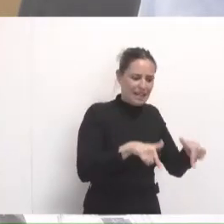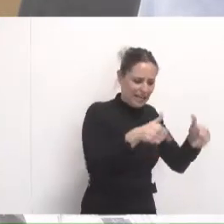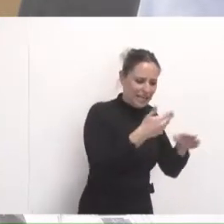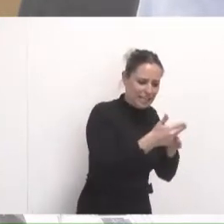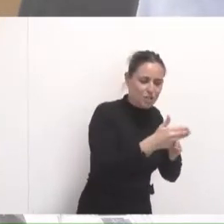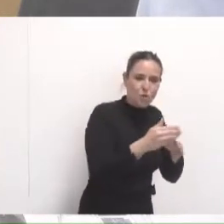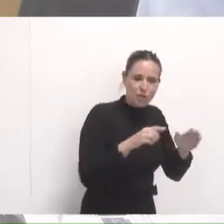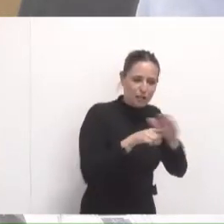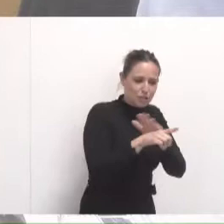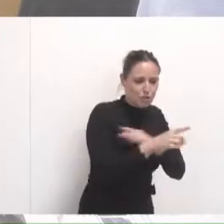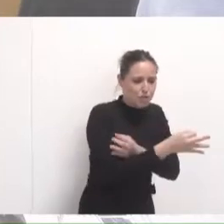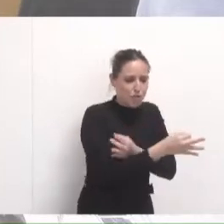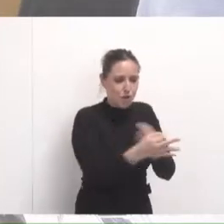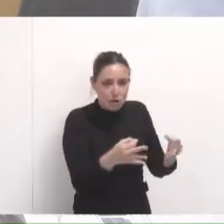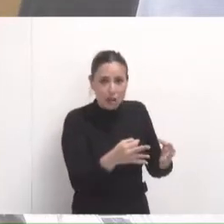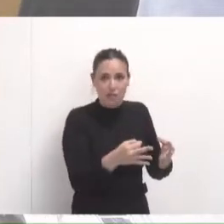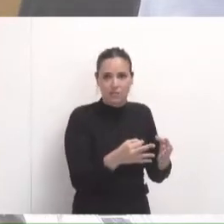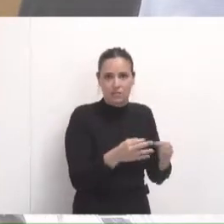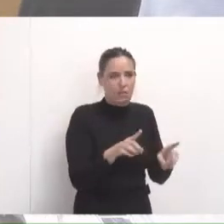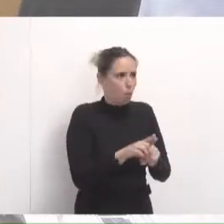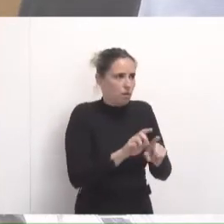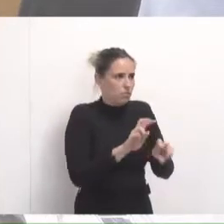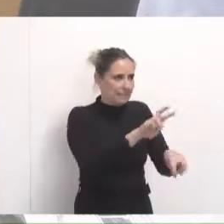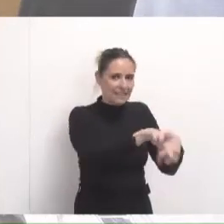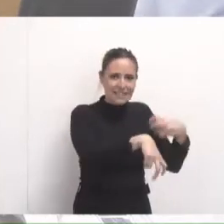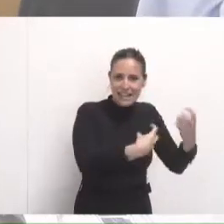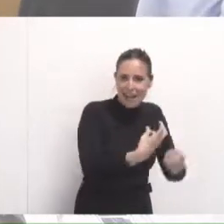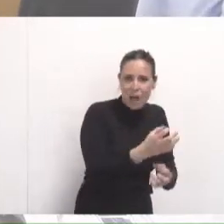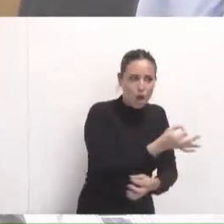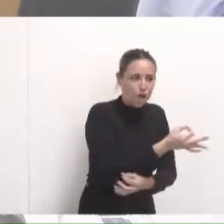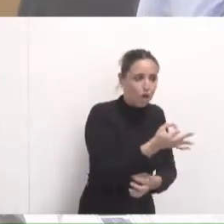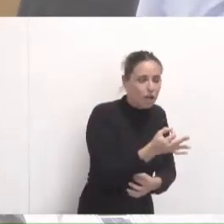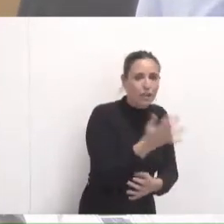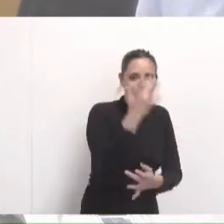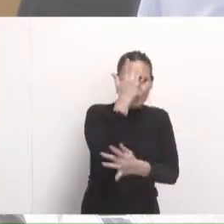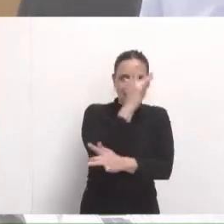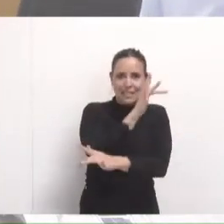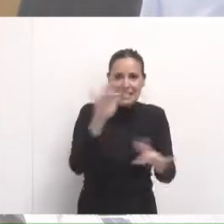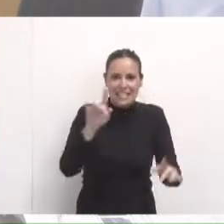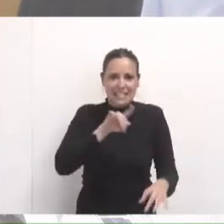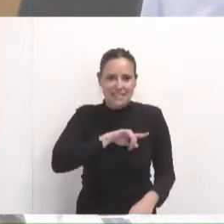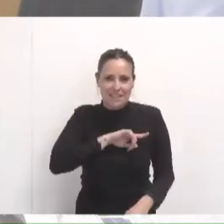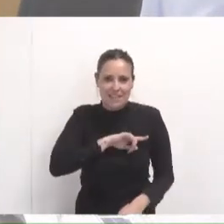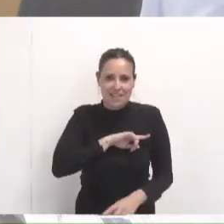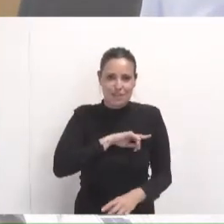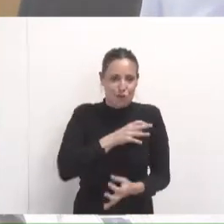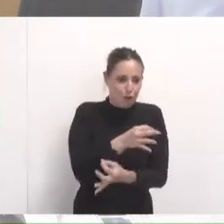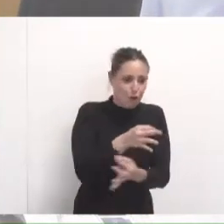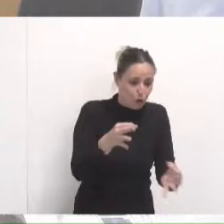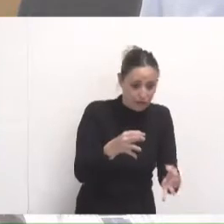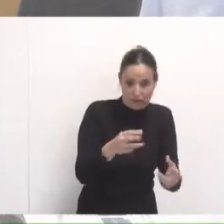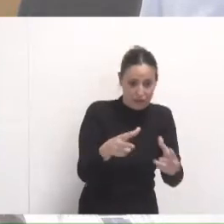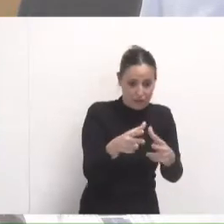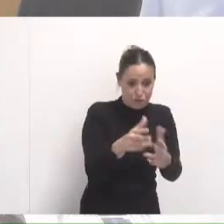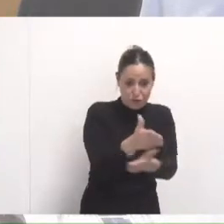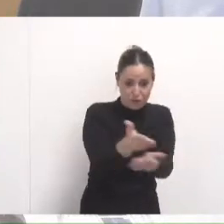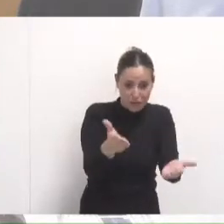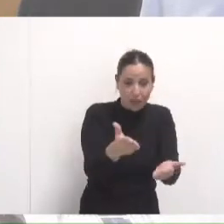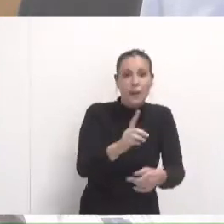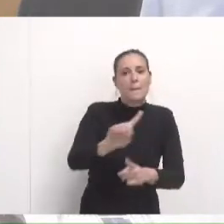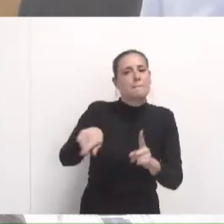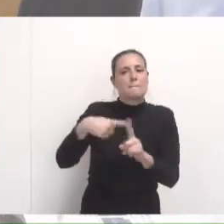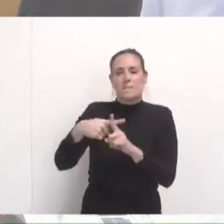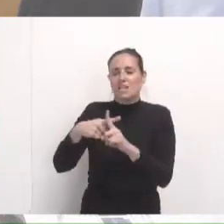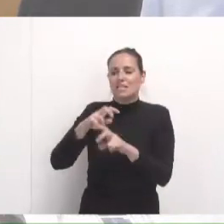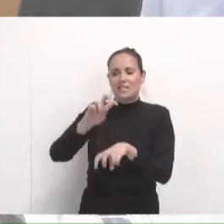sus ámbitos, desde un correcto reciclaje hasta una correcta sensibilización, lógicamente, de la sociedad, hasta una correcta reutilización,